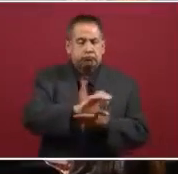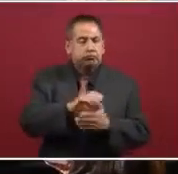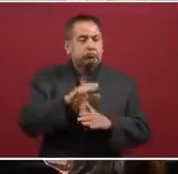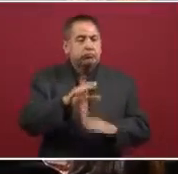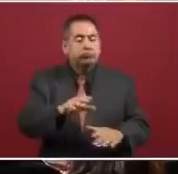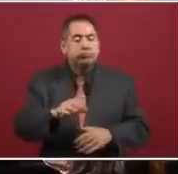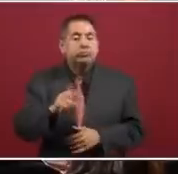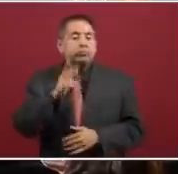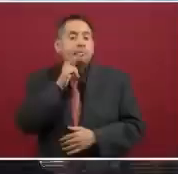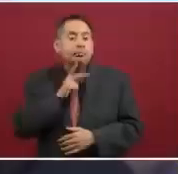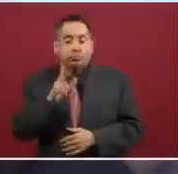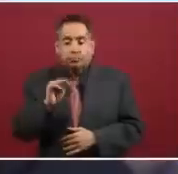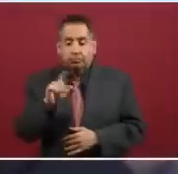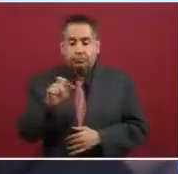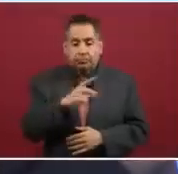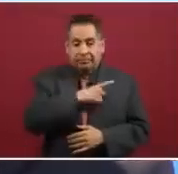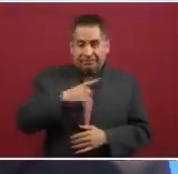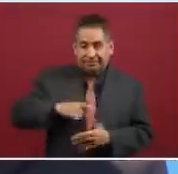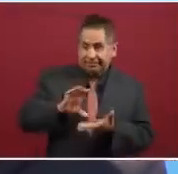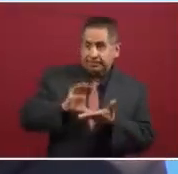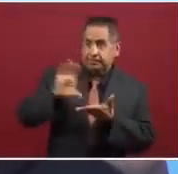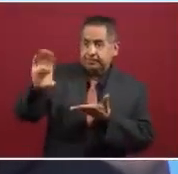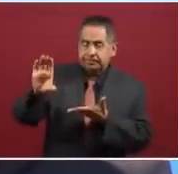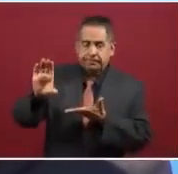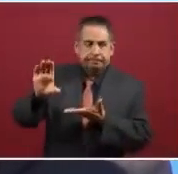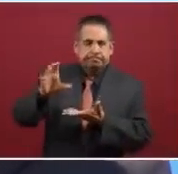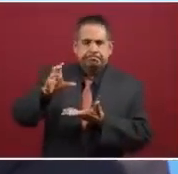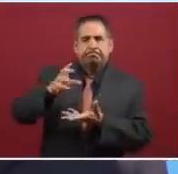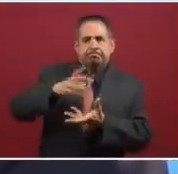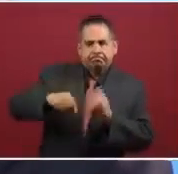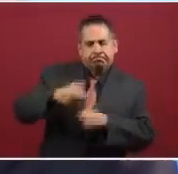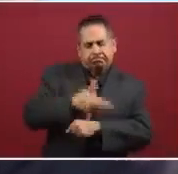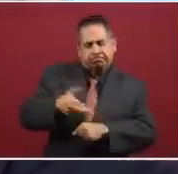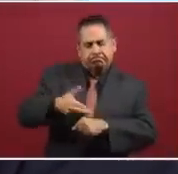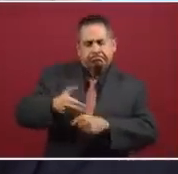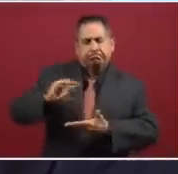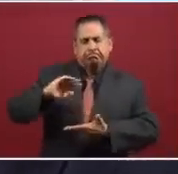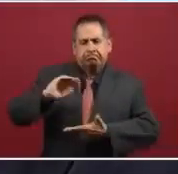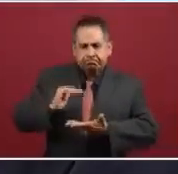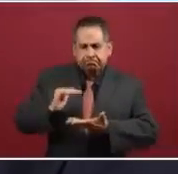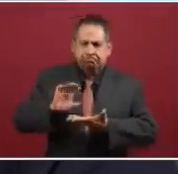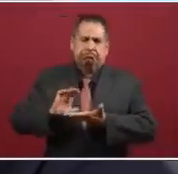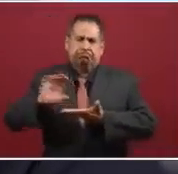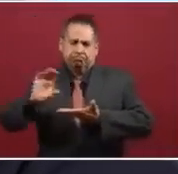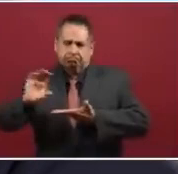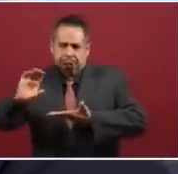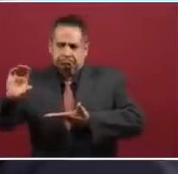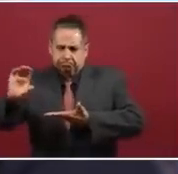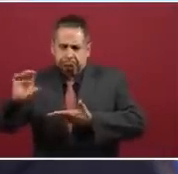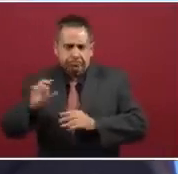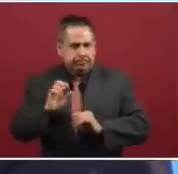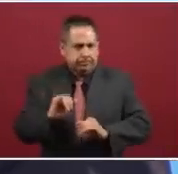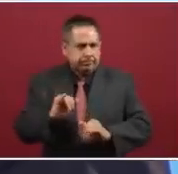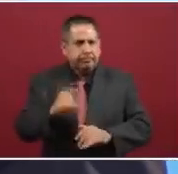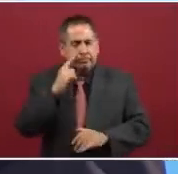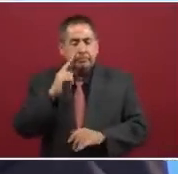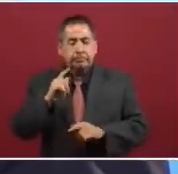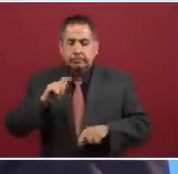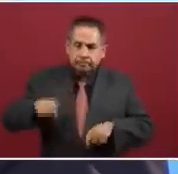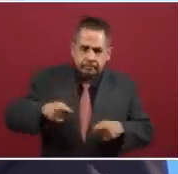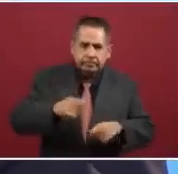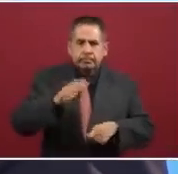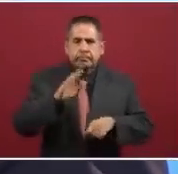Petróleos Mexicanos para mejorar su perfil, así como la renovación de dos importantes líneas de